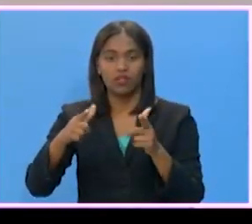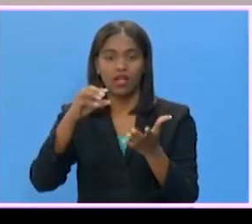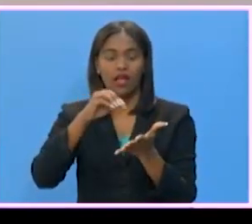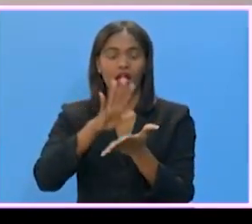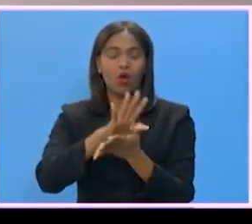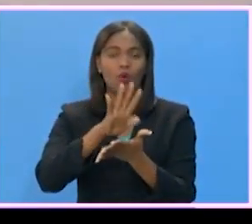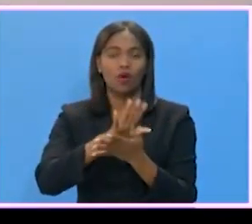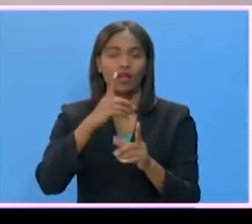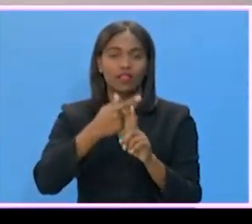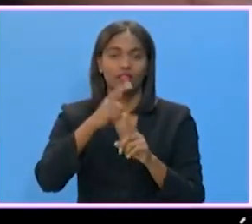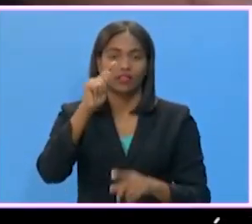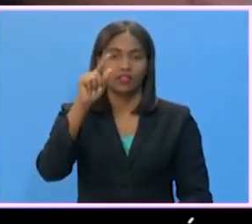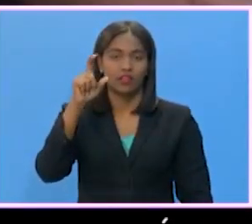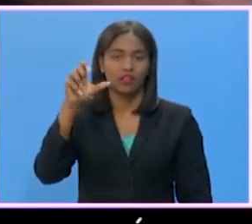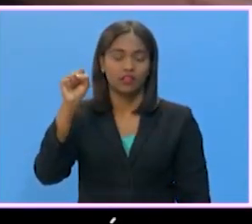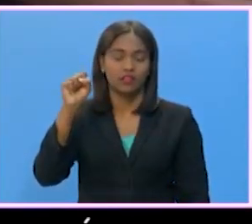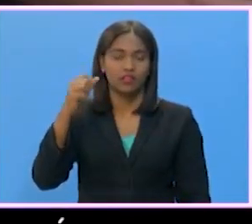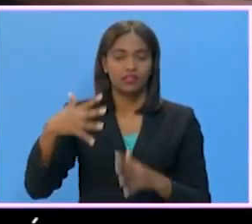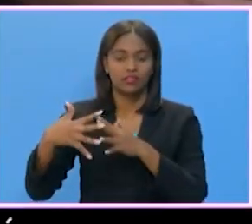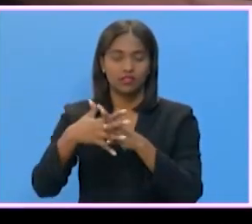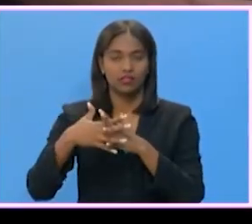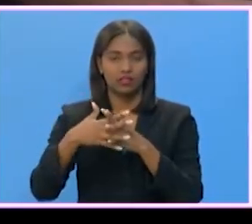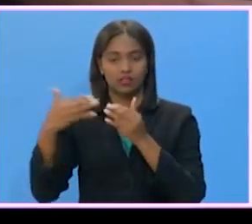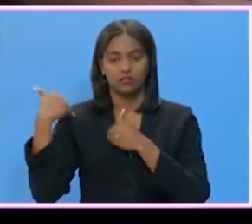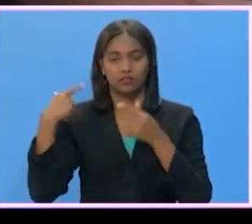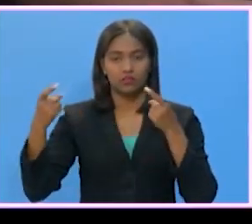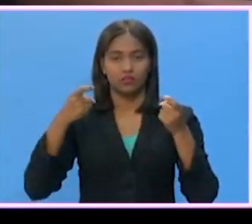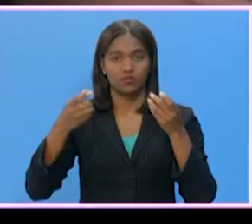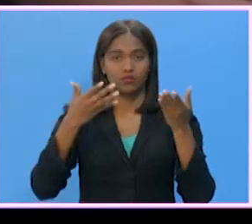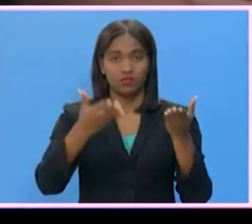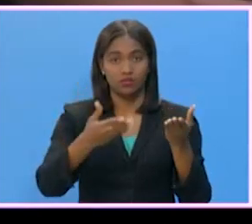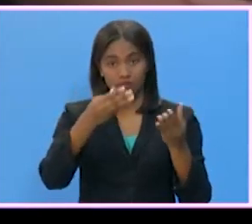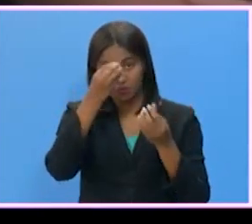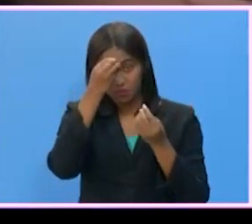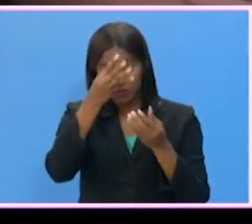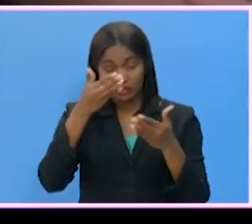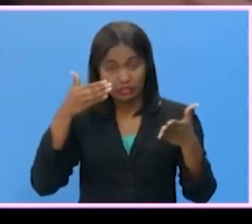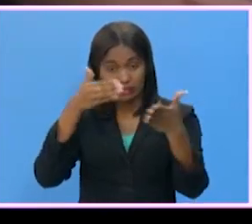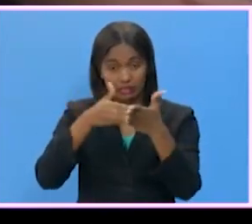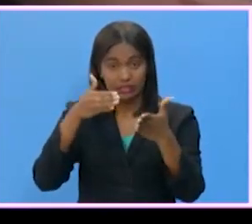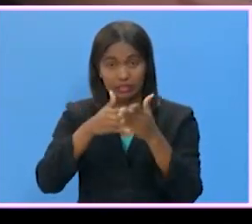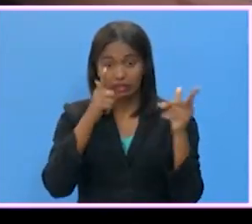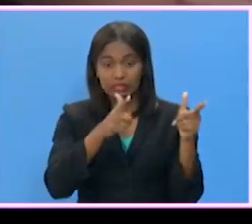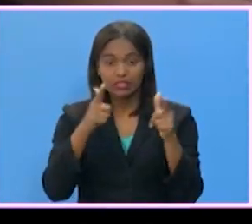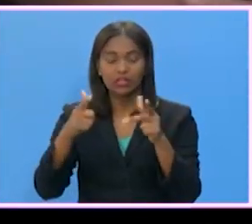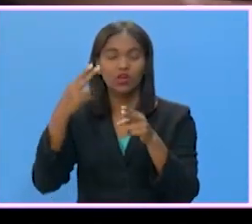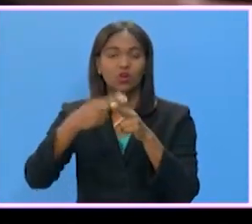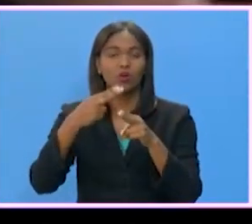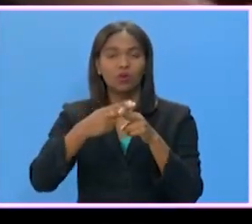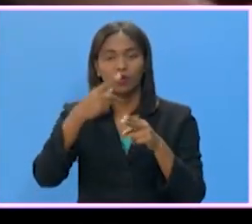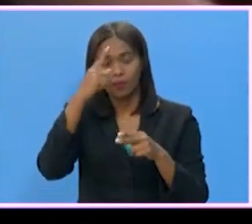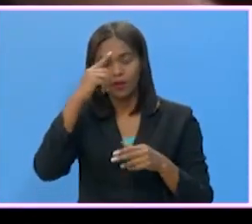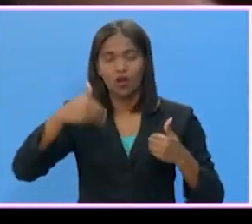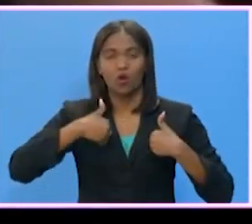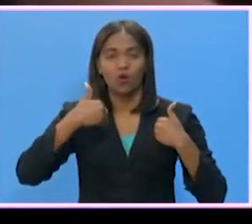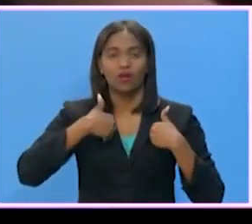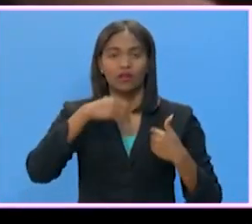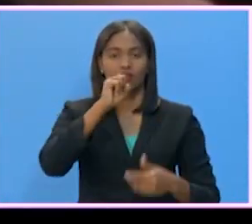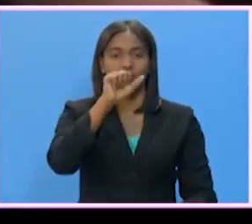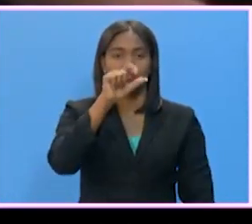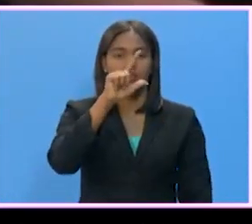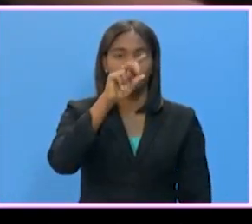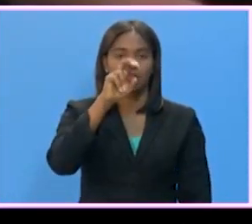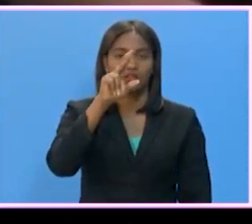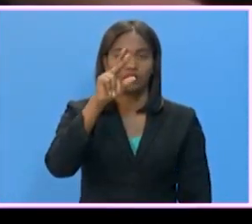de Texas, Estados Unidos. El gobernador de la localidad precisó que el atacante, identificado como el adolescente Salvador